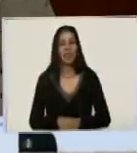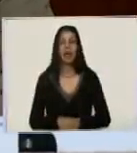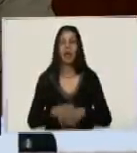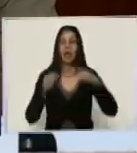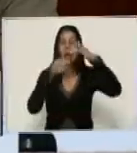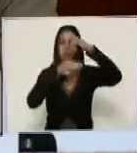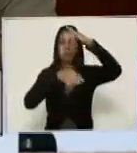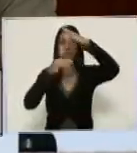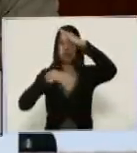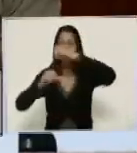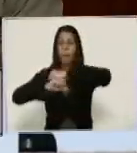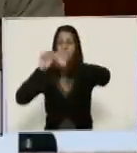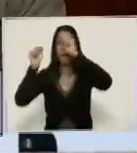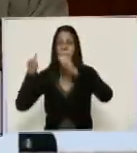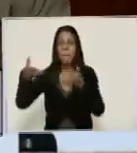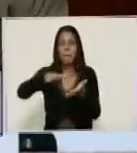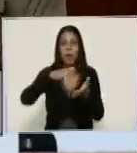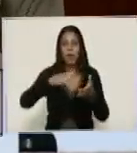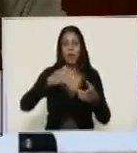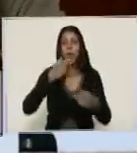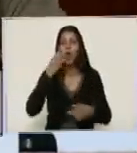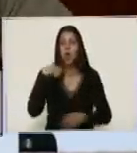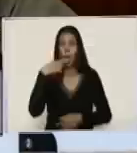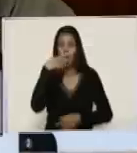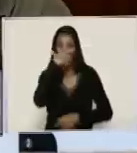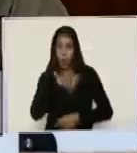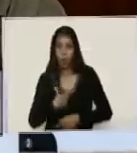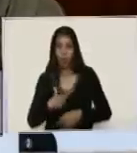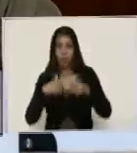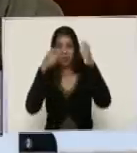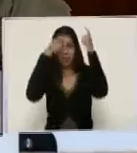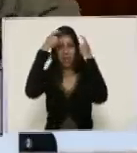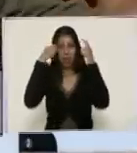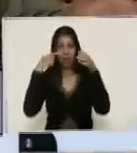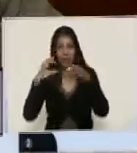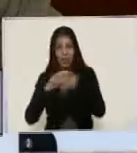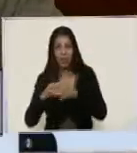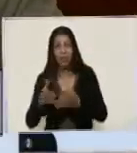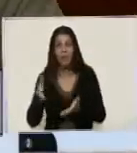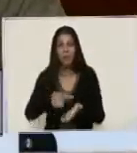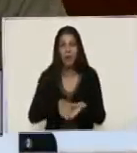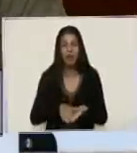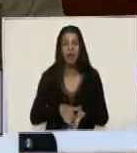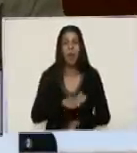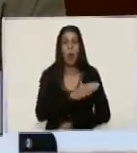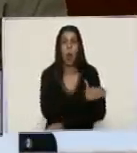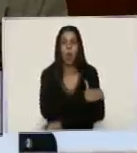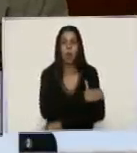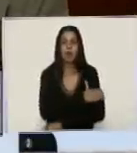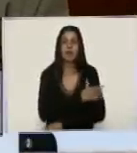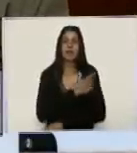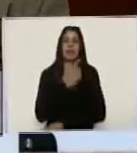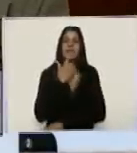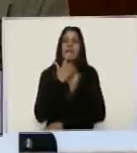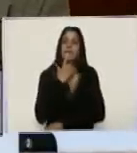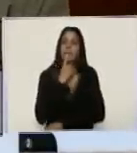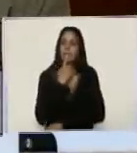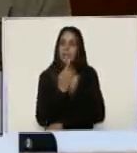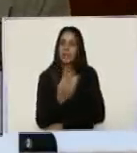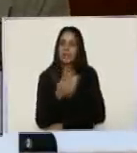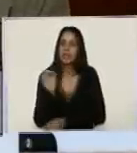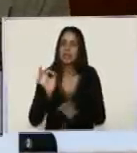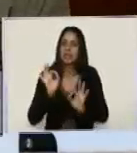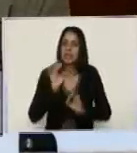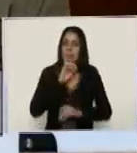Nos van a caer nosotros encima nada más. No dicen nada. Ni siquiera uno de ellos, así por, ¿cómo se llama? Por